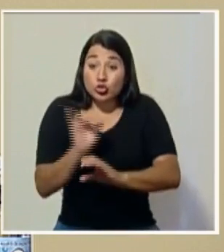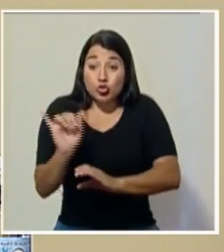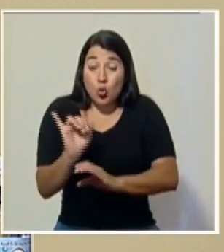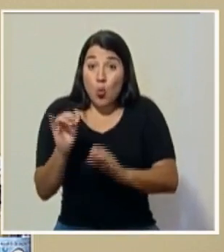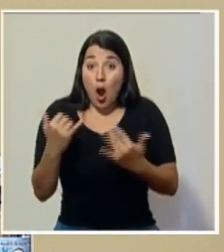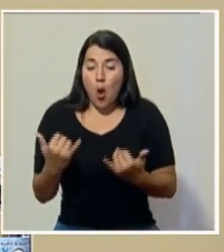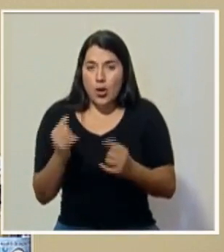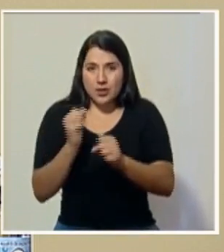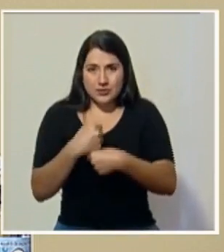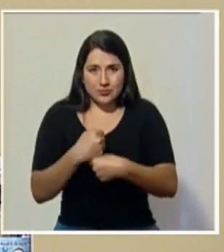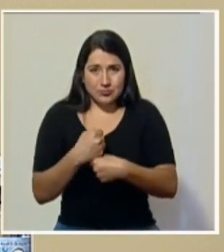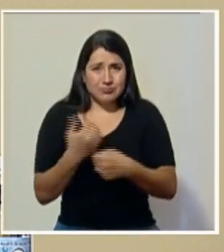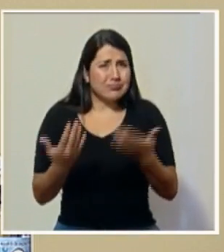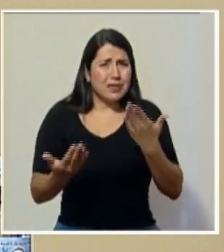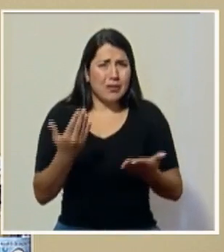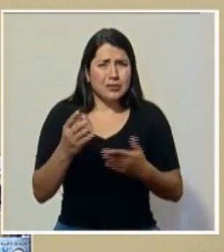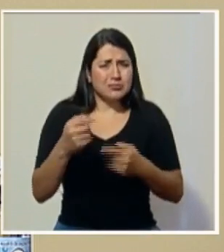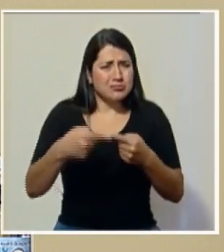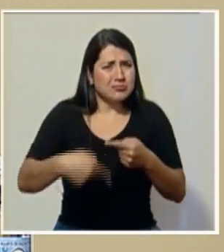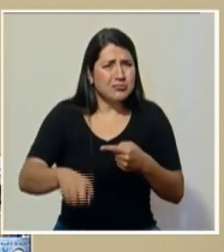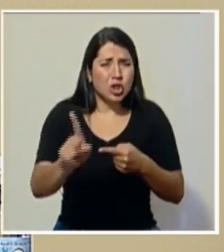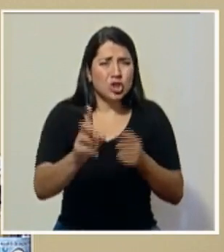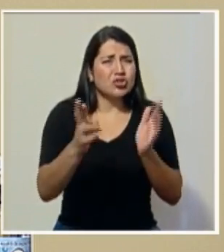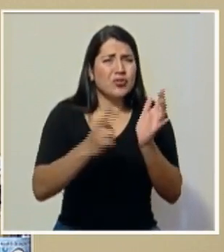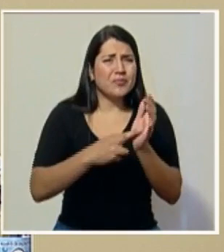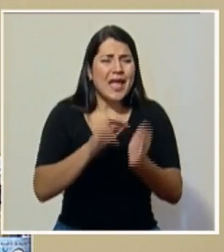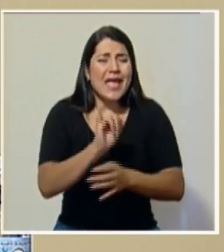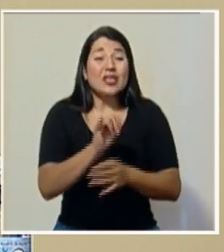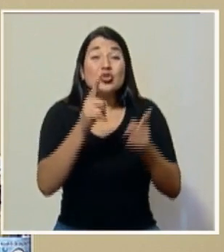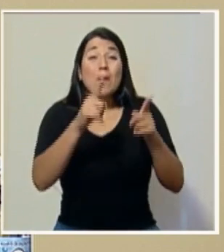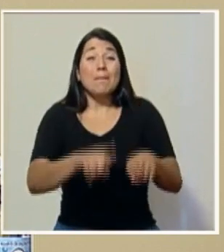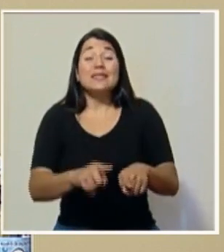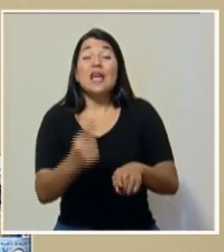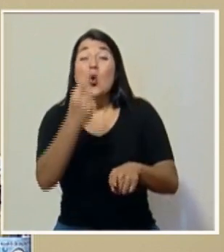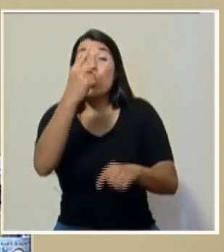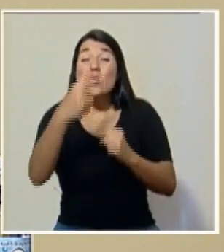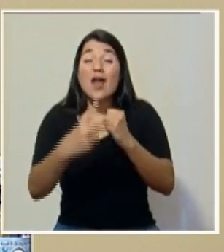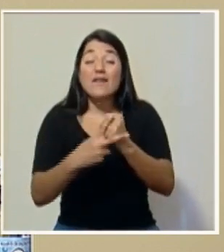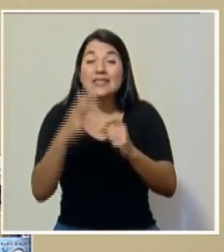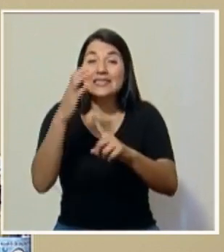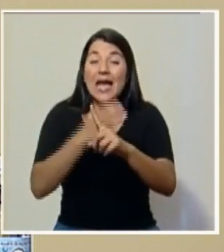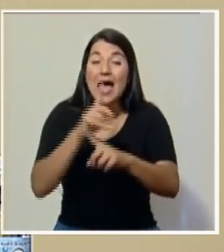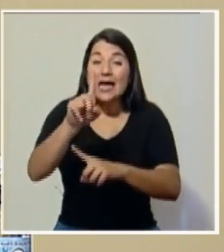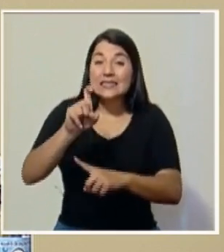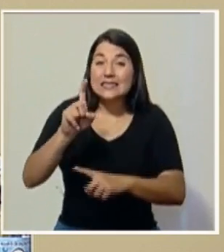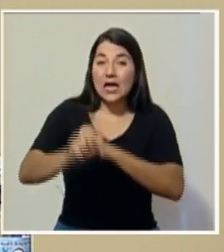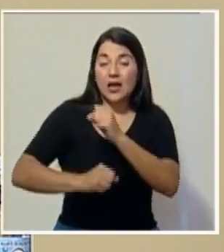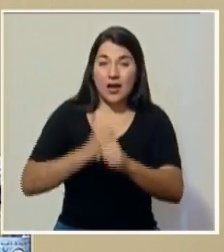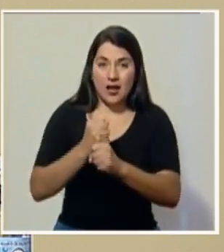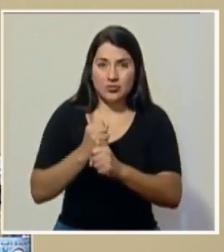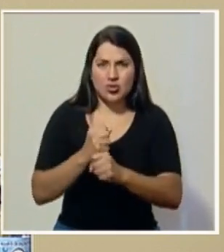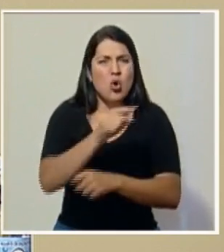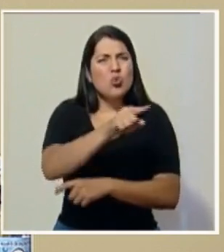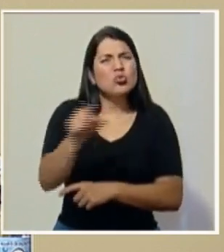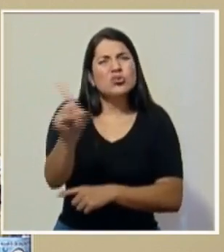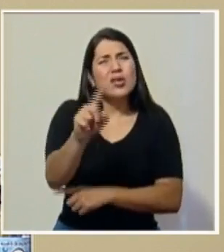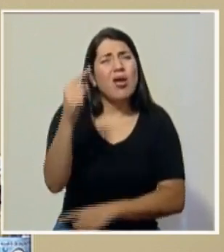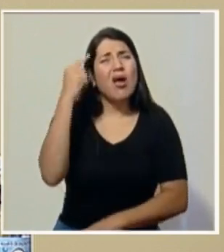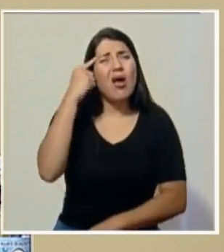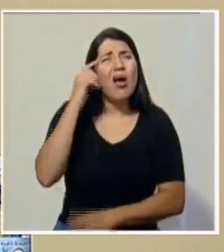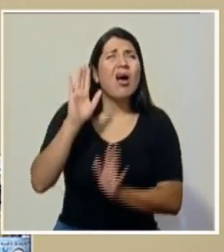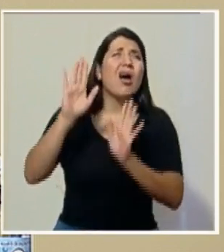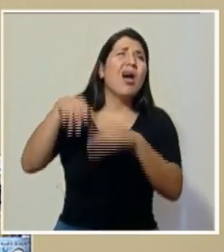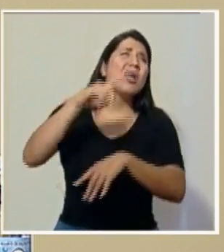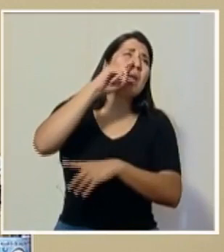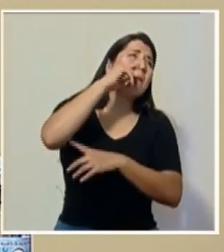haciendo. Posiblemente no se va a repetir. Esto ocurre una vez cada 100 años. Entonces no lo vean como el asunto de que qué pereza las